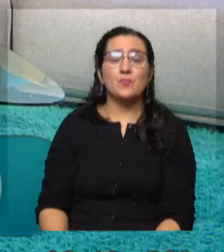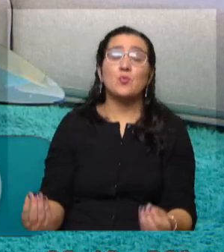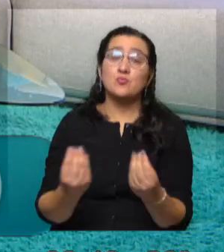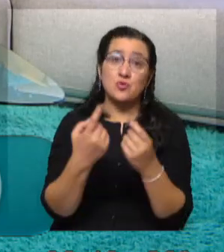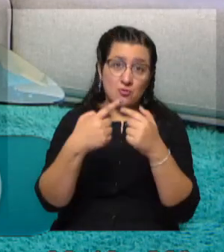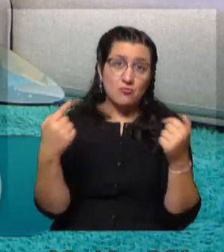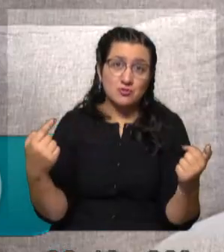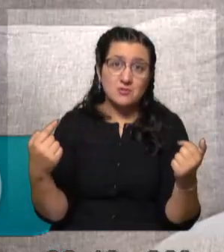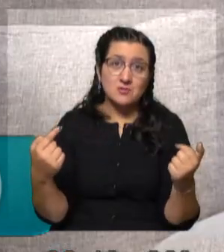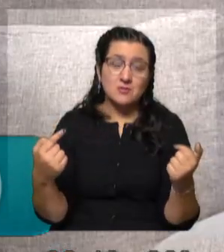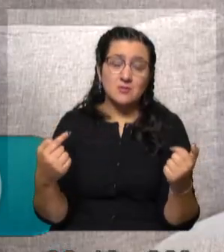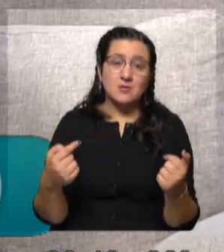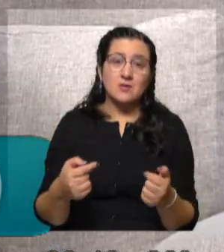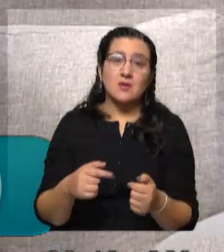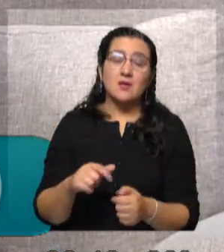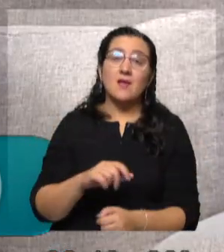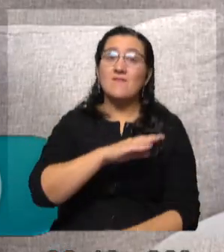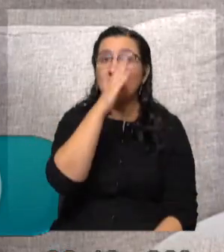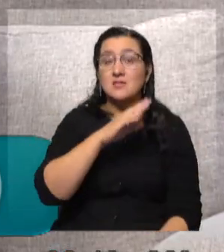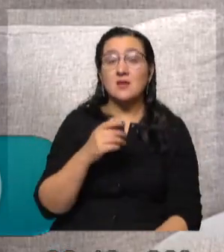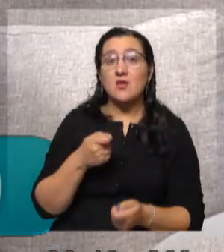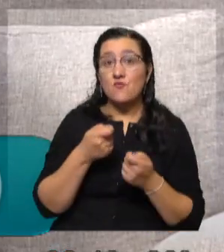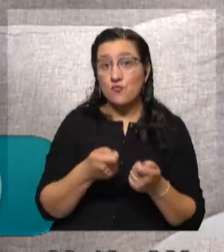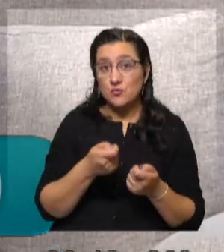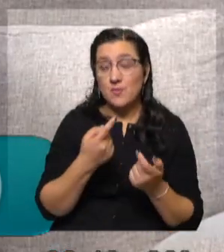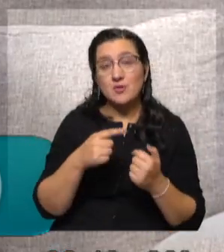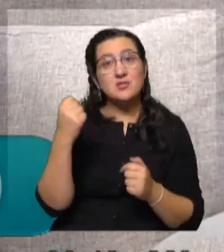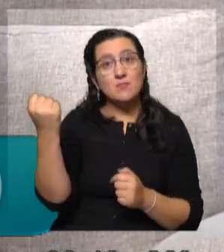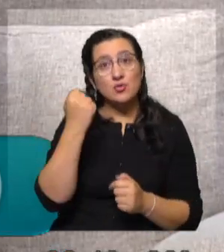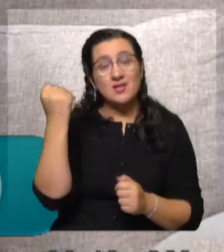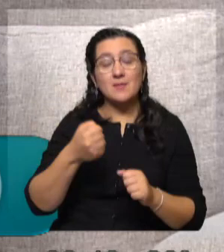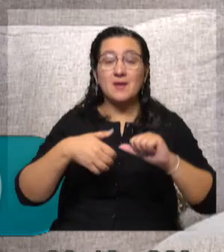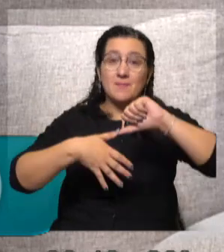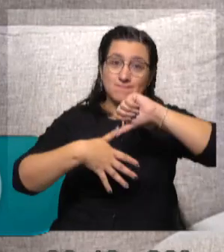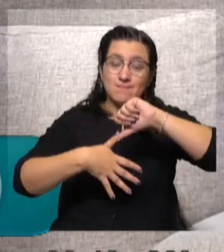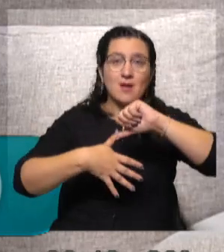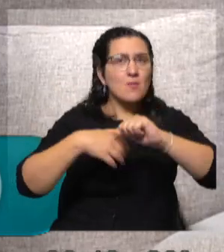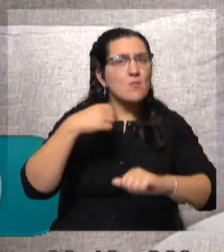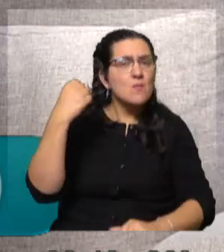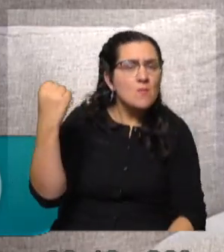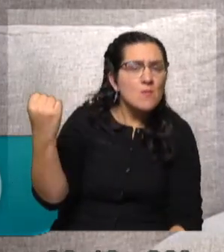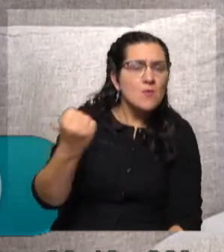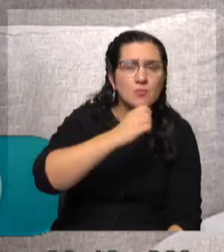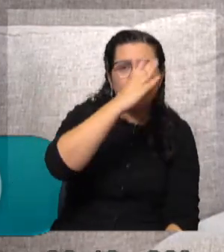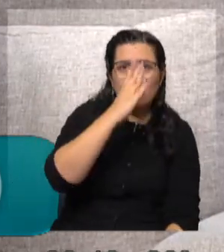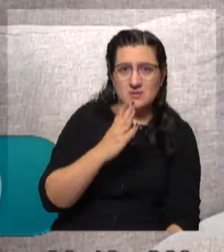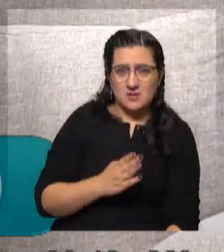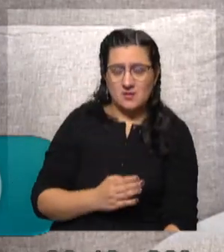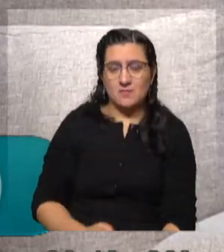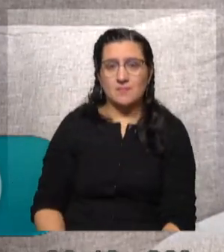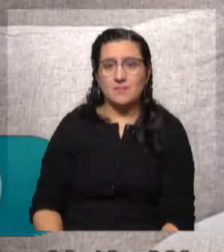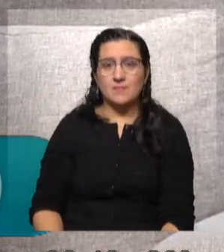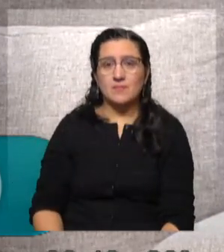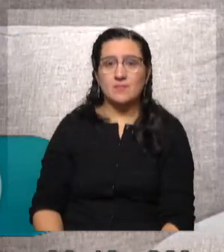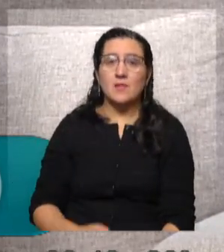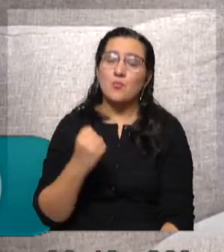cosas más que Brasil logra influir es muy importante para la región o sea esta región tiene en Brasil su principal locomotora y es